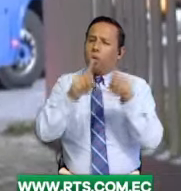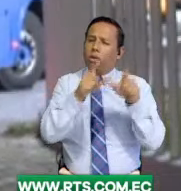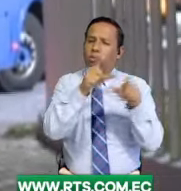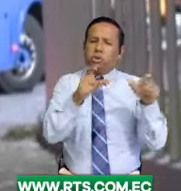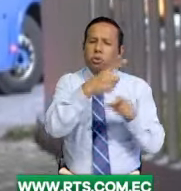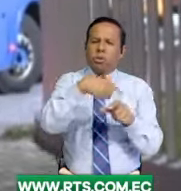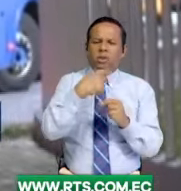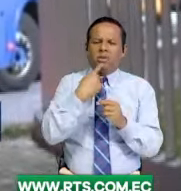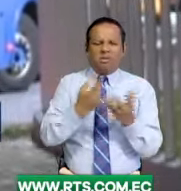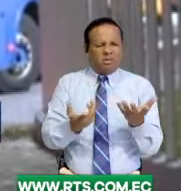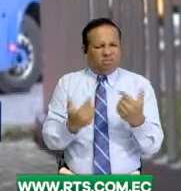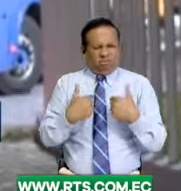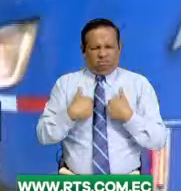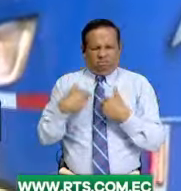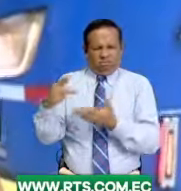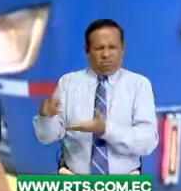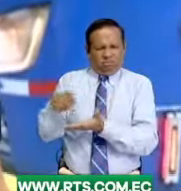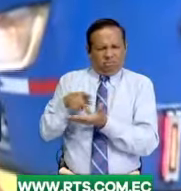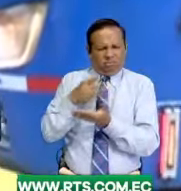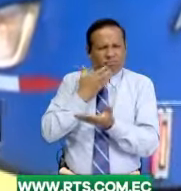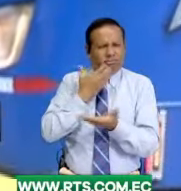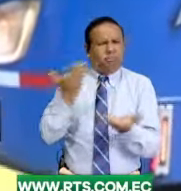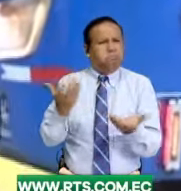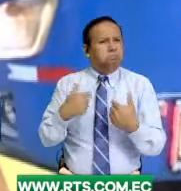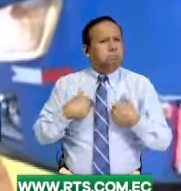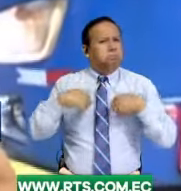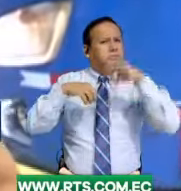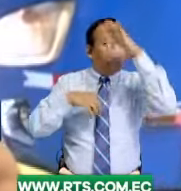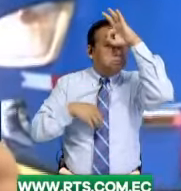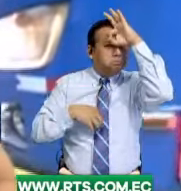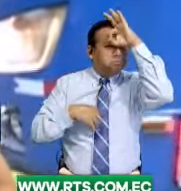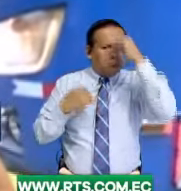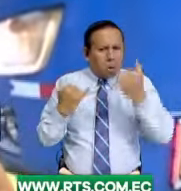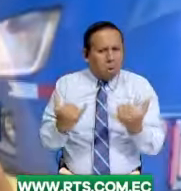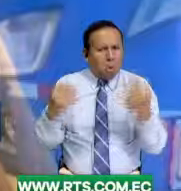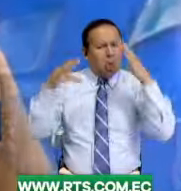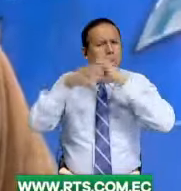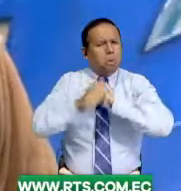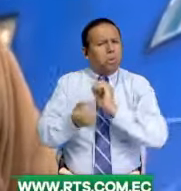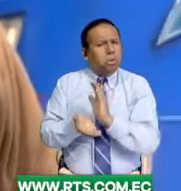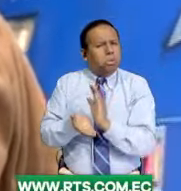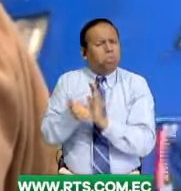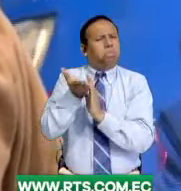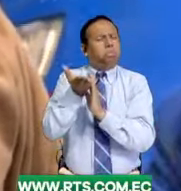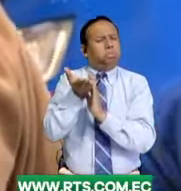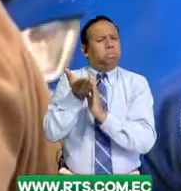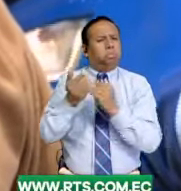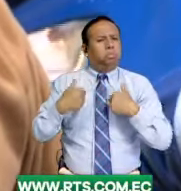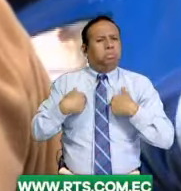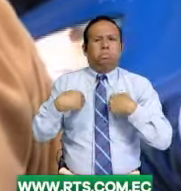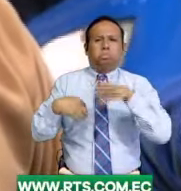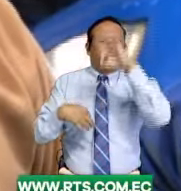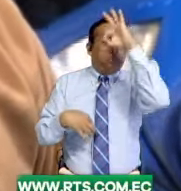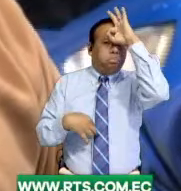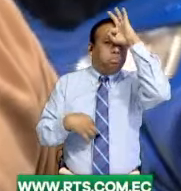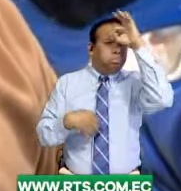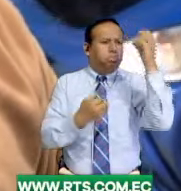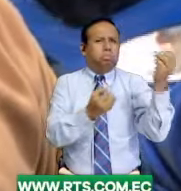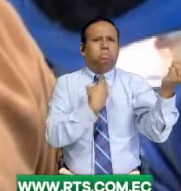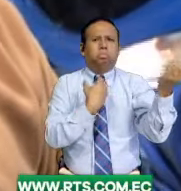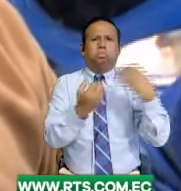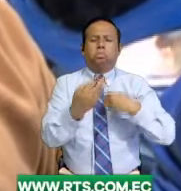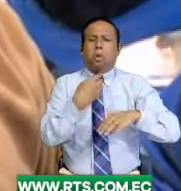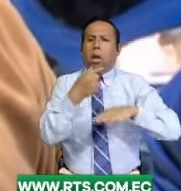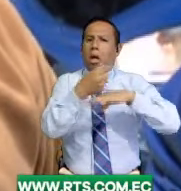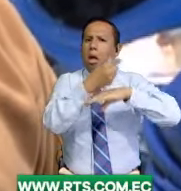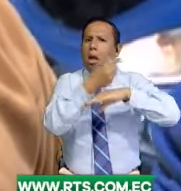este beneficio. Dicen, me entero que van a subir esta noche y no, la verdad no nos ha dicho todavía los gerentes nada todavía